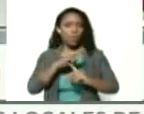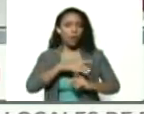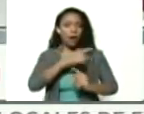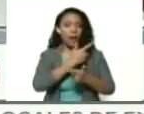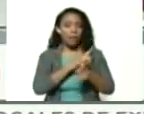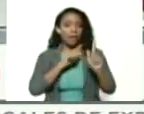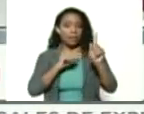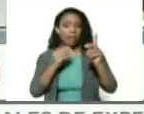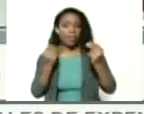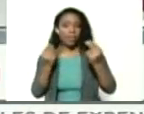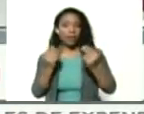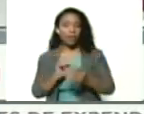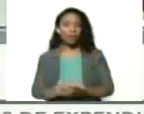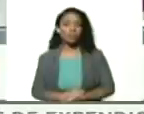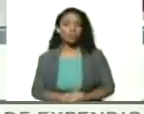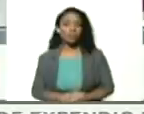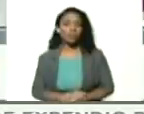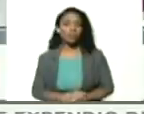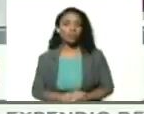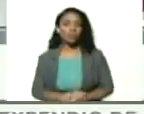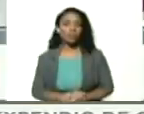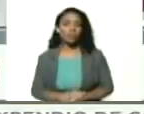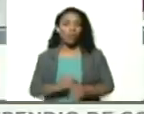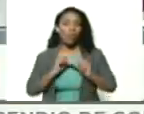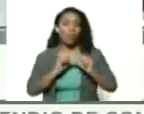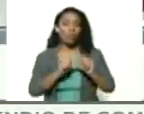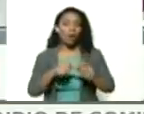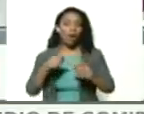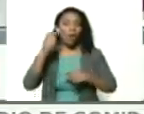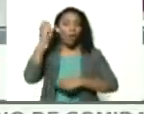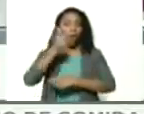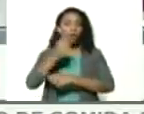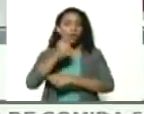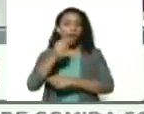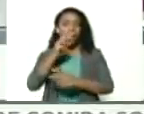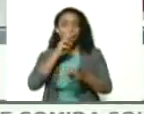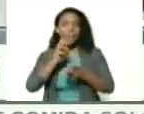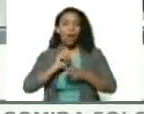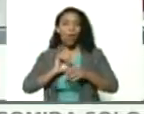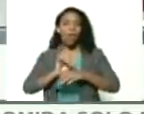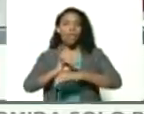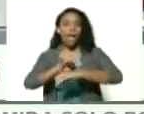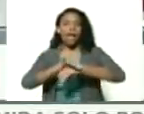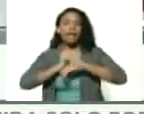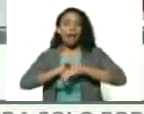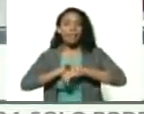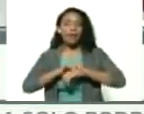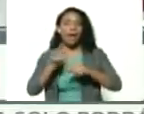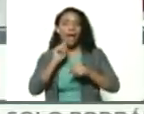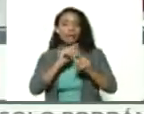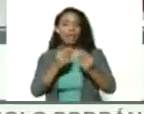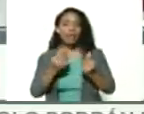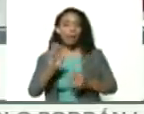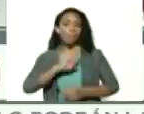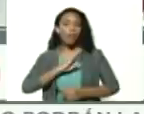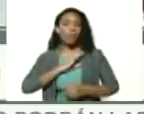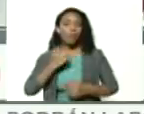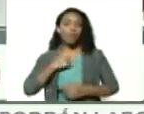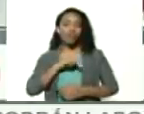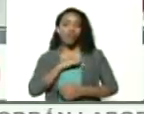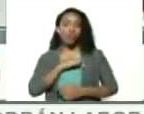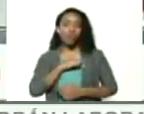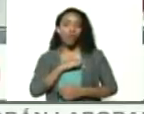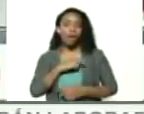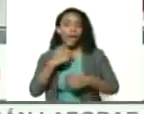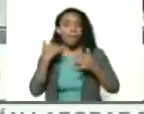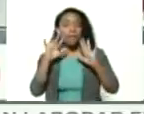dinero. ¿Mm? Y seguir los juicios en el Banco de Inglaterra, y seguir todo, porque ese dinero nos pertenece. Y